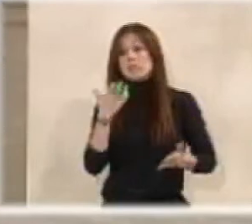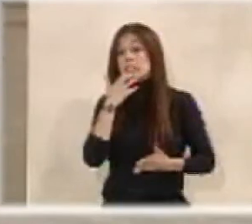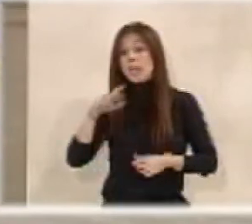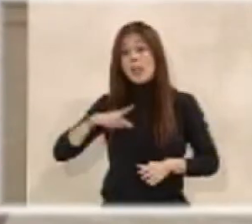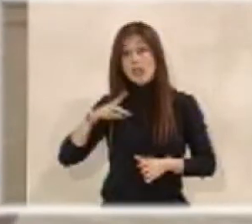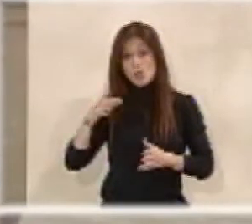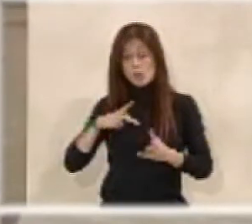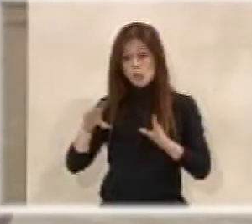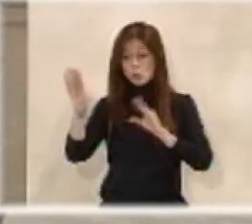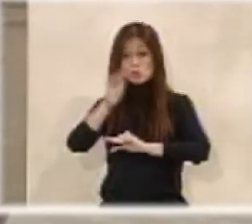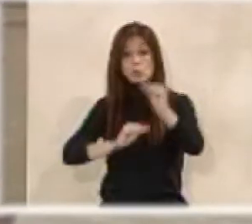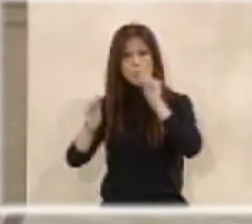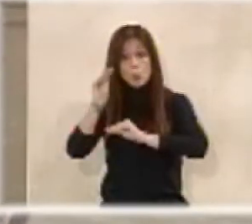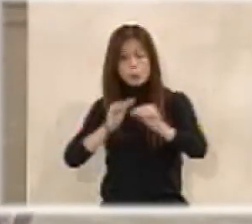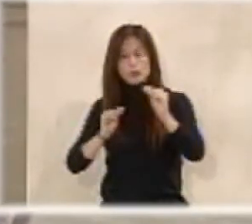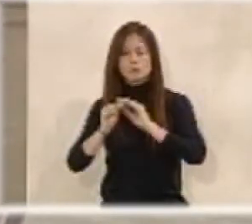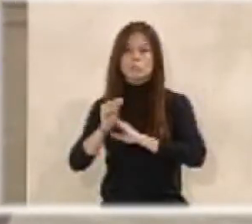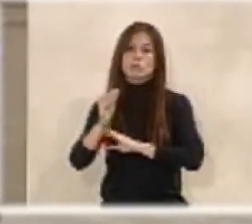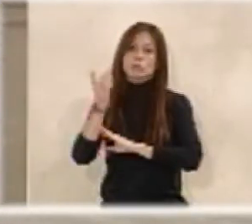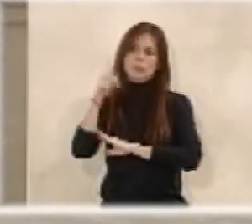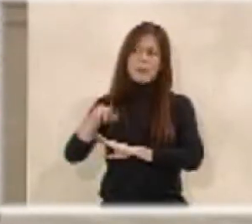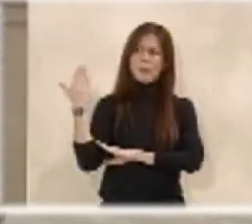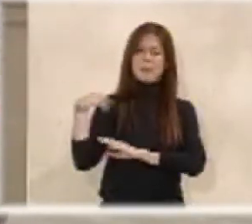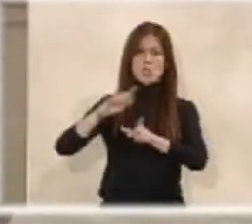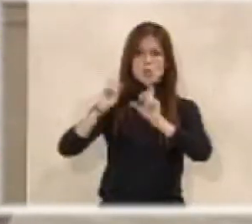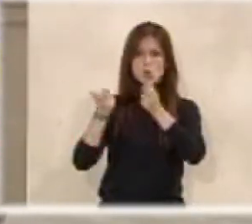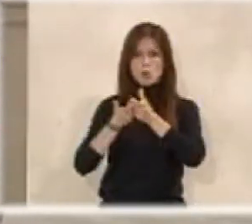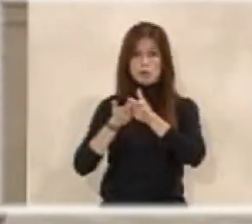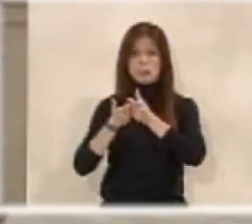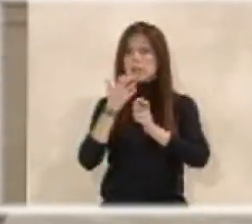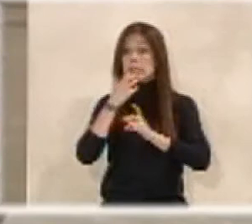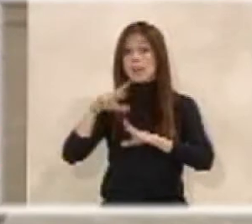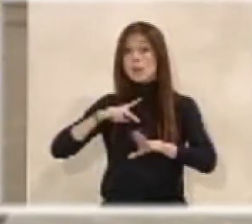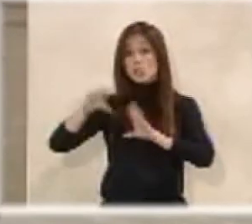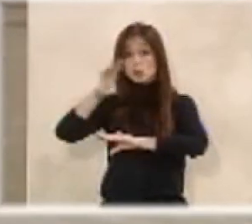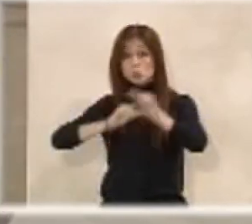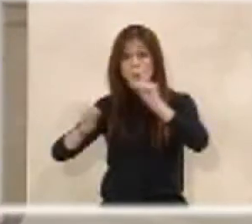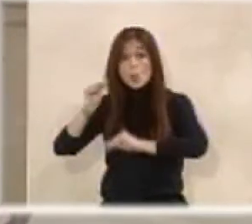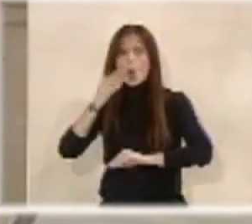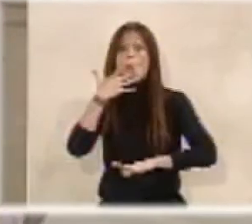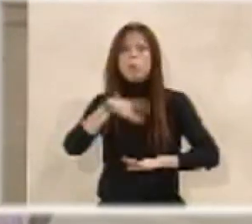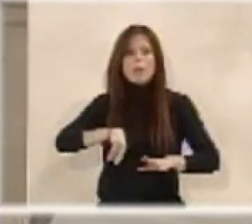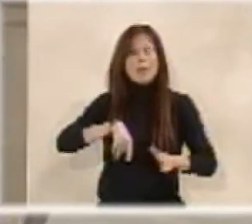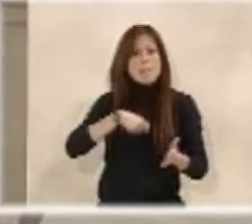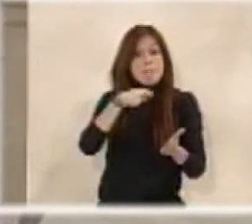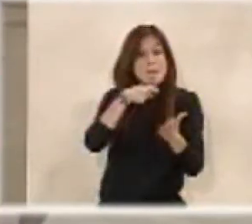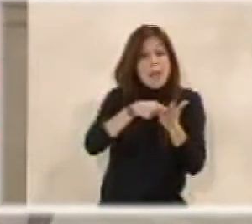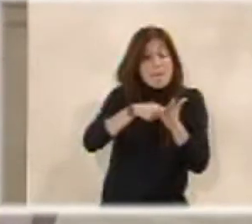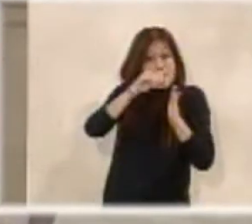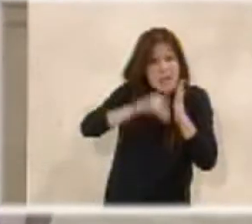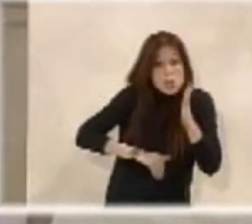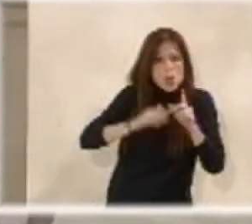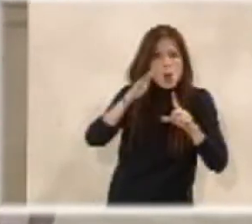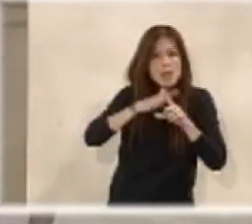de la deuda, que es también en la reunión que tuvimos, es posible también bajar esa presión que tiene en los recibos